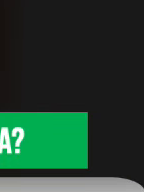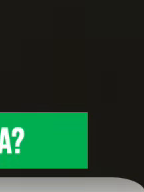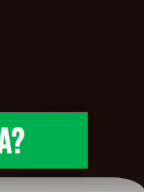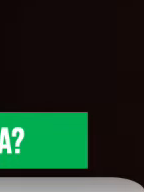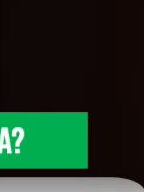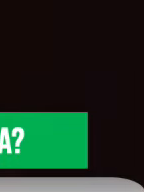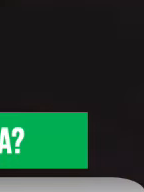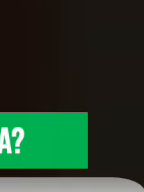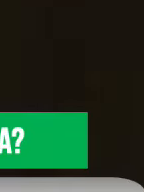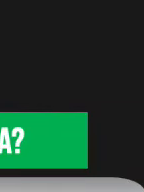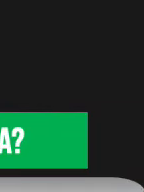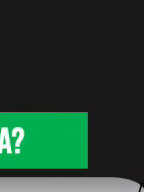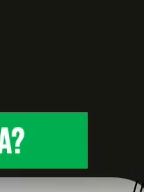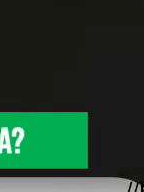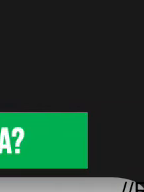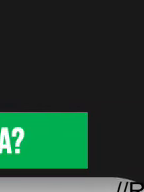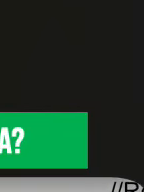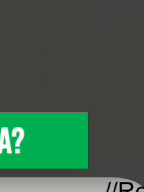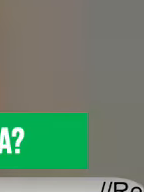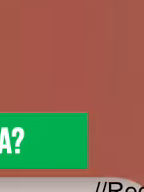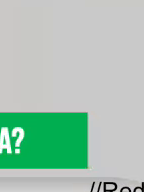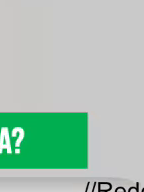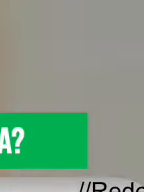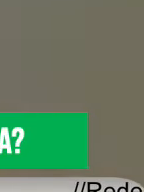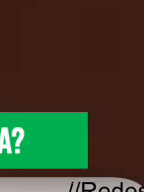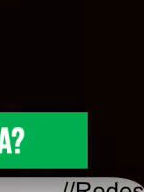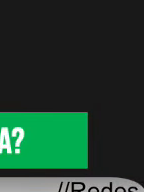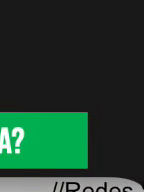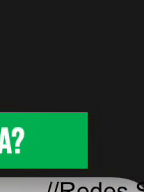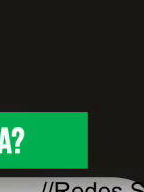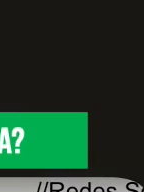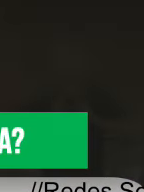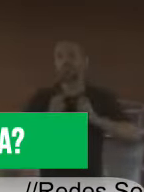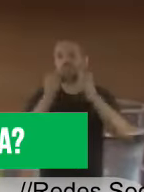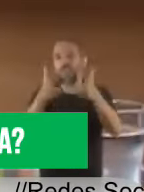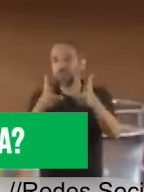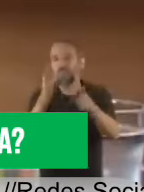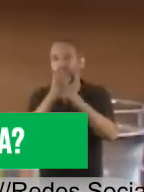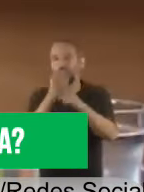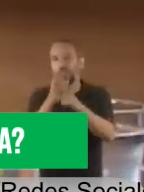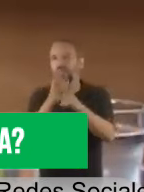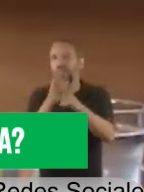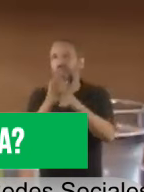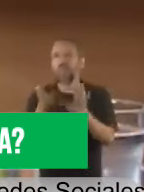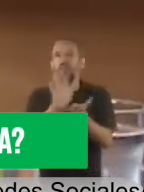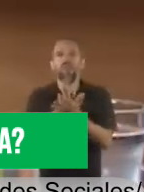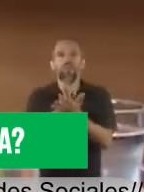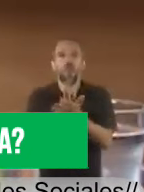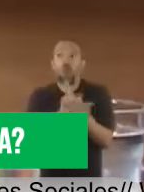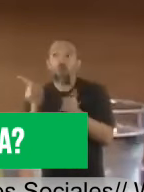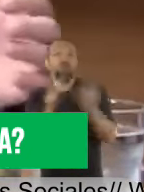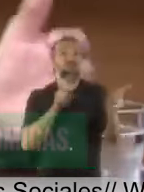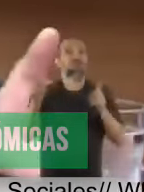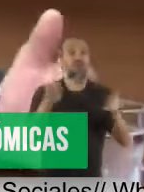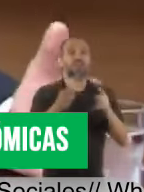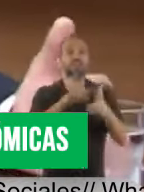áreas estratégicas, reformas en los haberes previsionales, en los jubilados. O sea que lo que